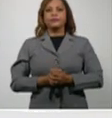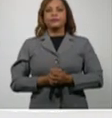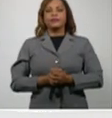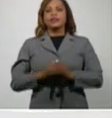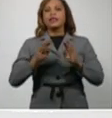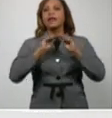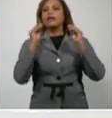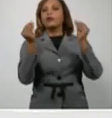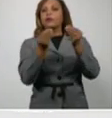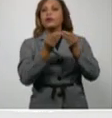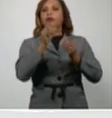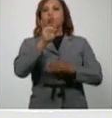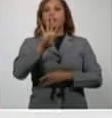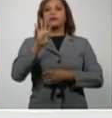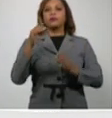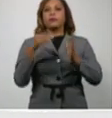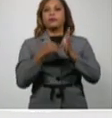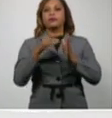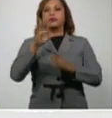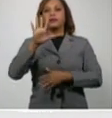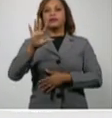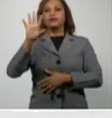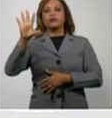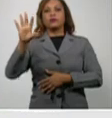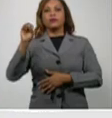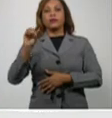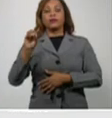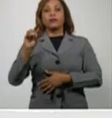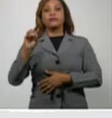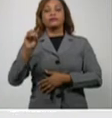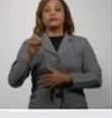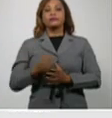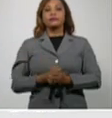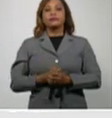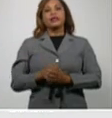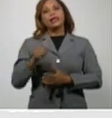acumulan 4.550, que es el